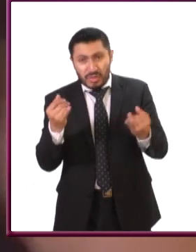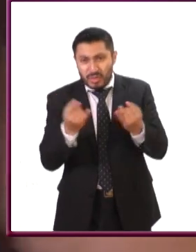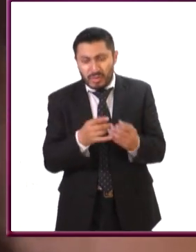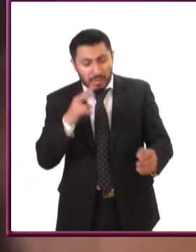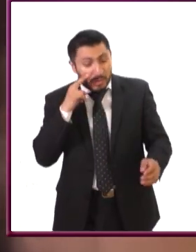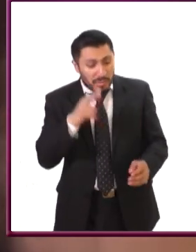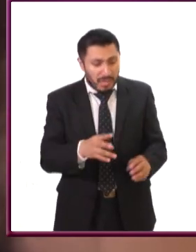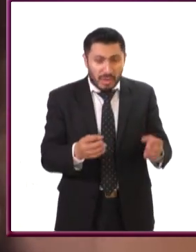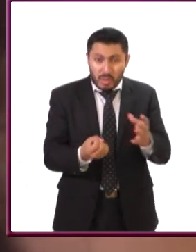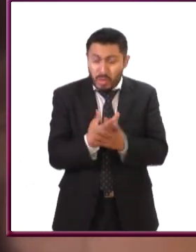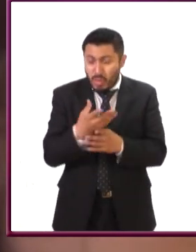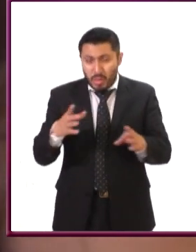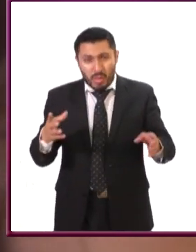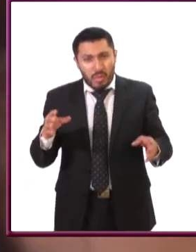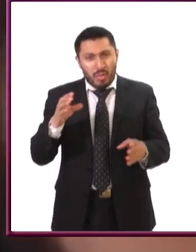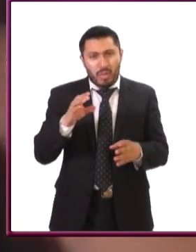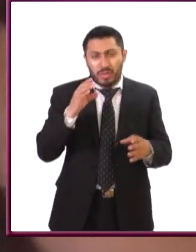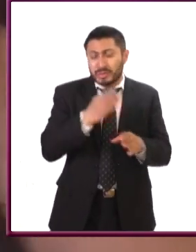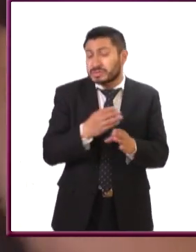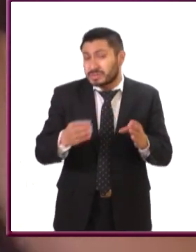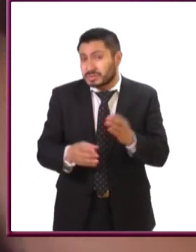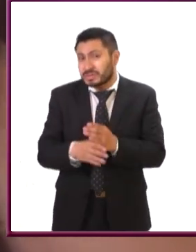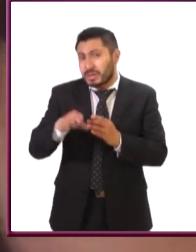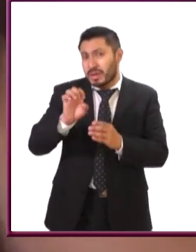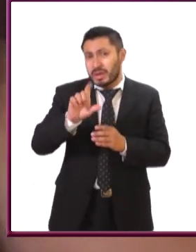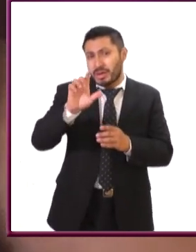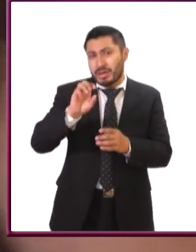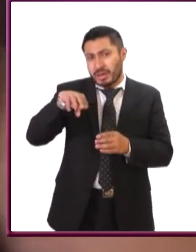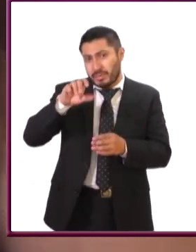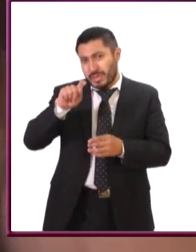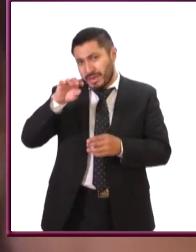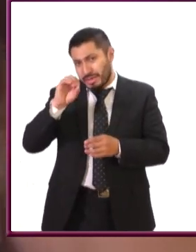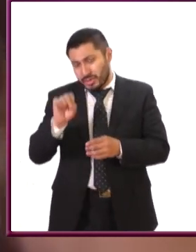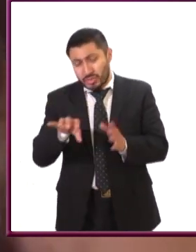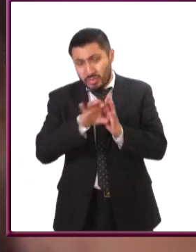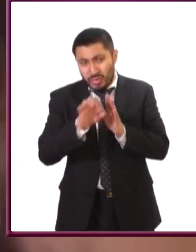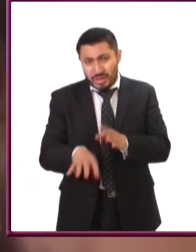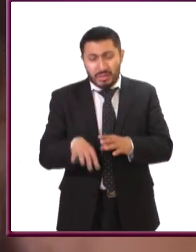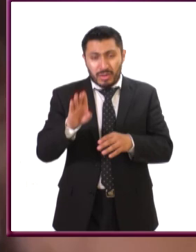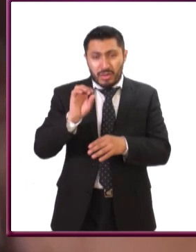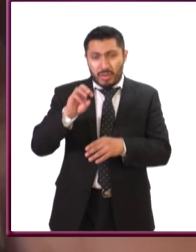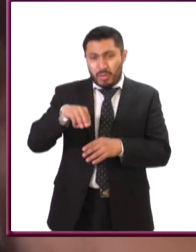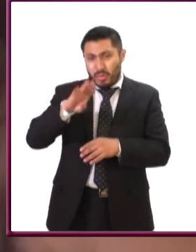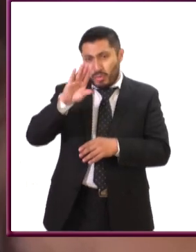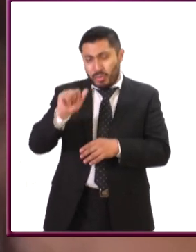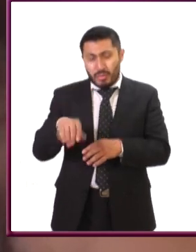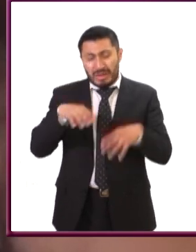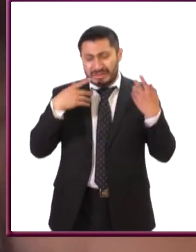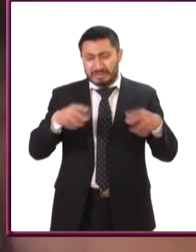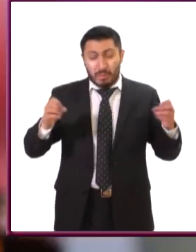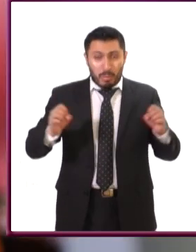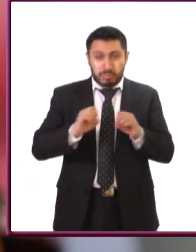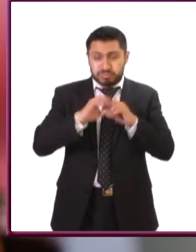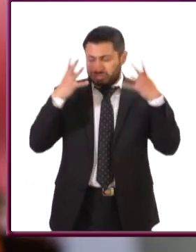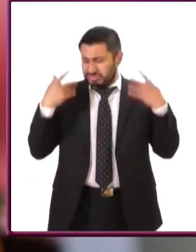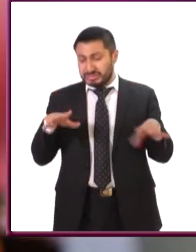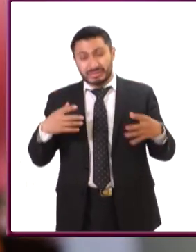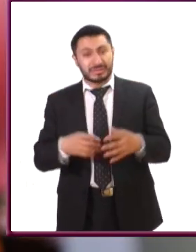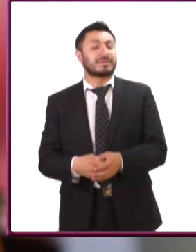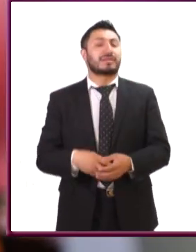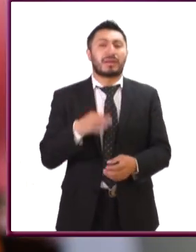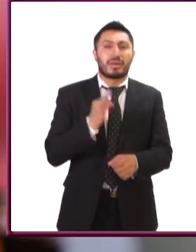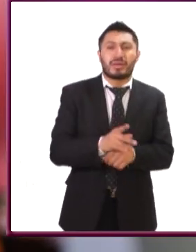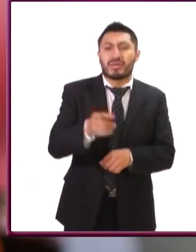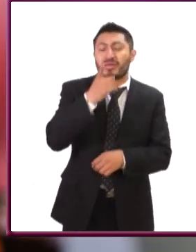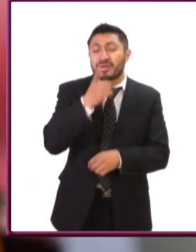laboratorio, aunque también se observaron nuevos elementos por ejemplo, cuando explotó la bomba nuclear. Fíjate